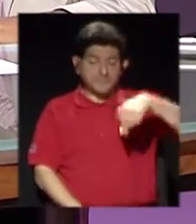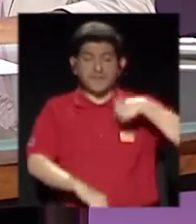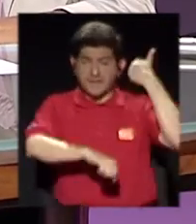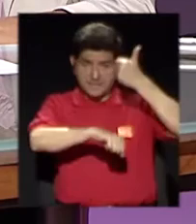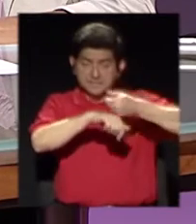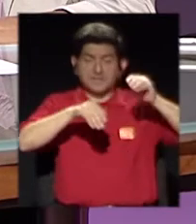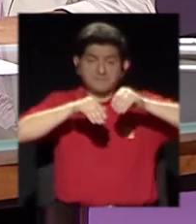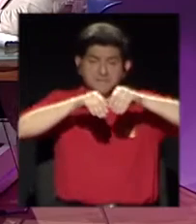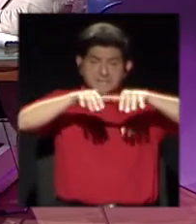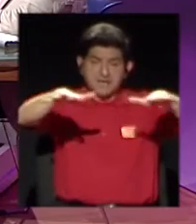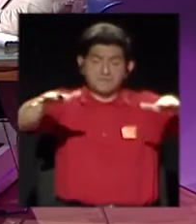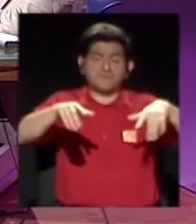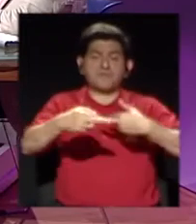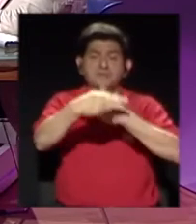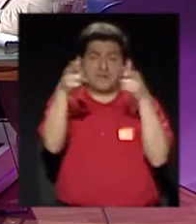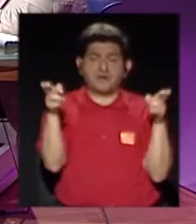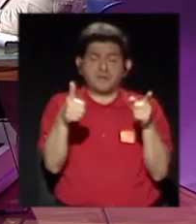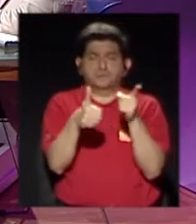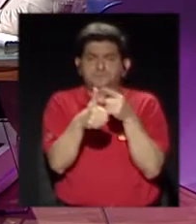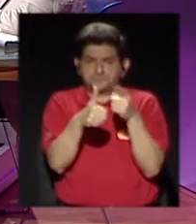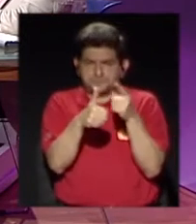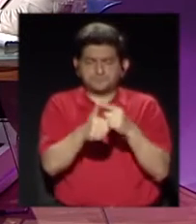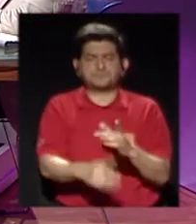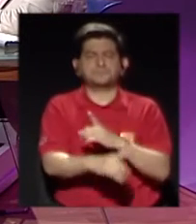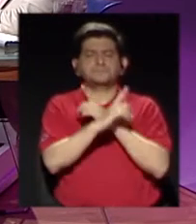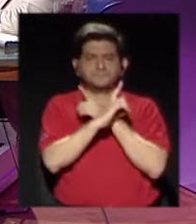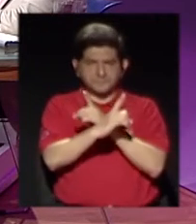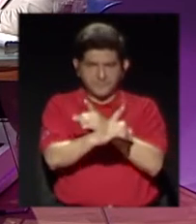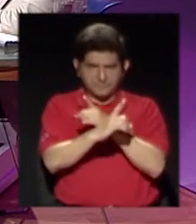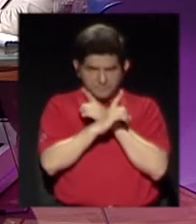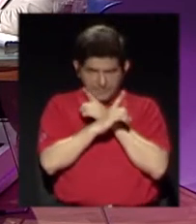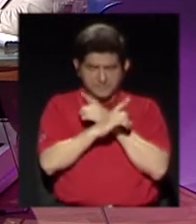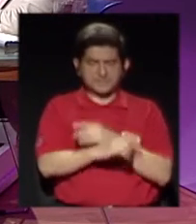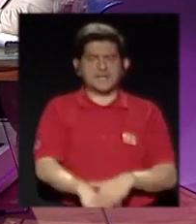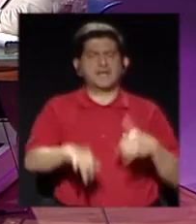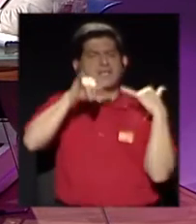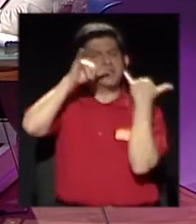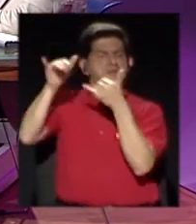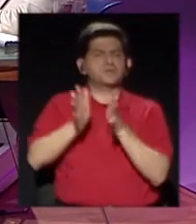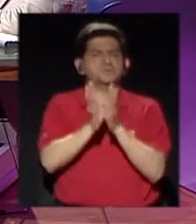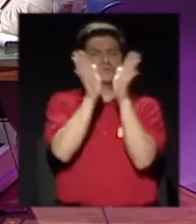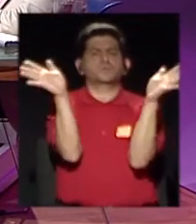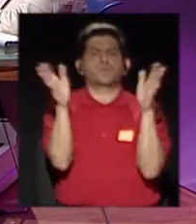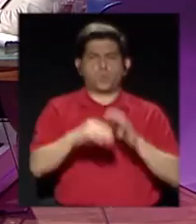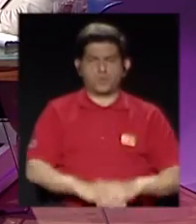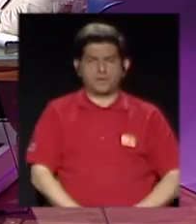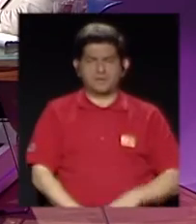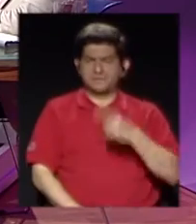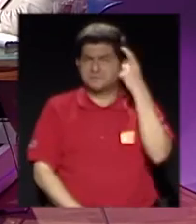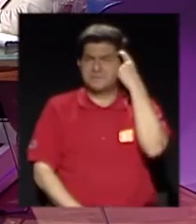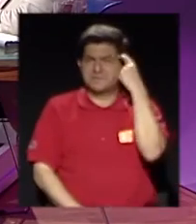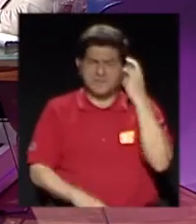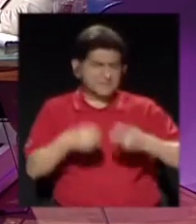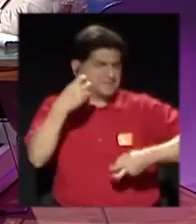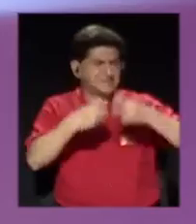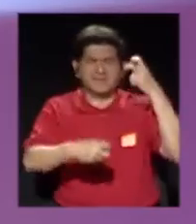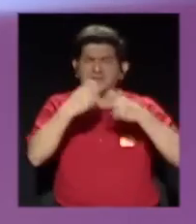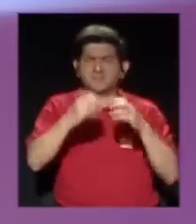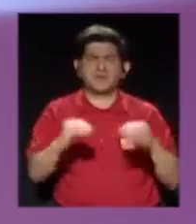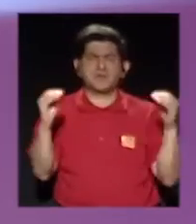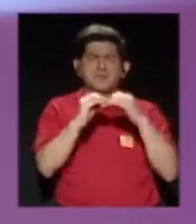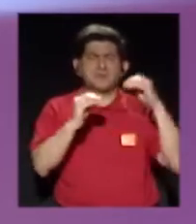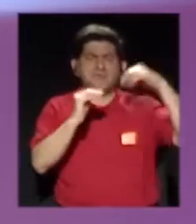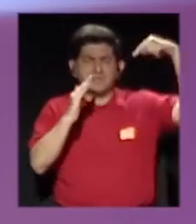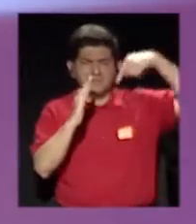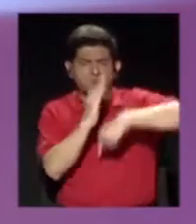una red regional que permite en primer lugar defender y denunciar públicamente porque se piensa que este problema es más grave en